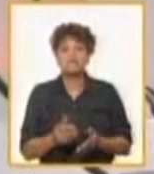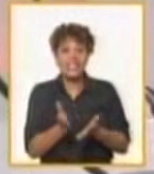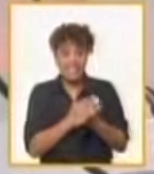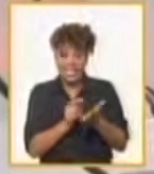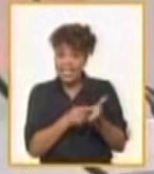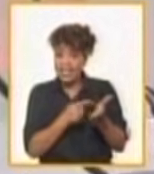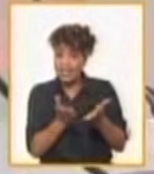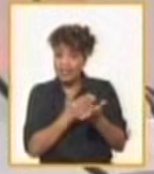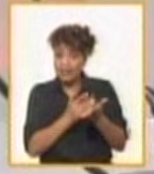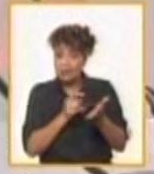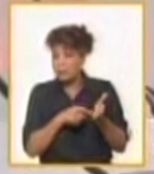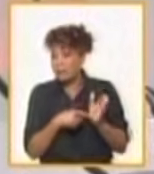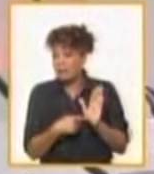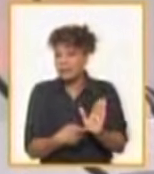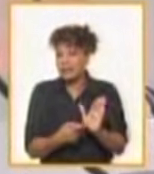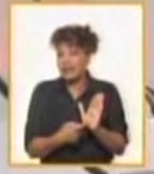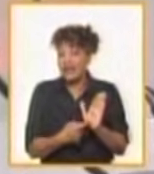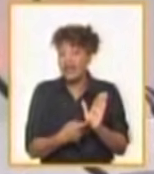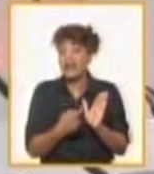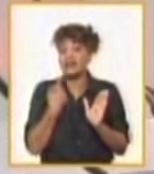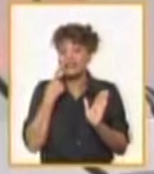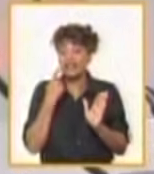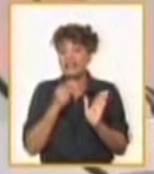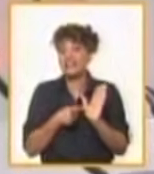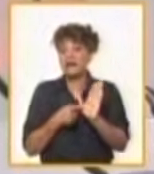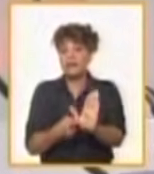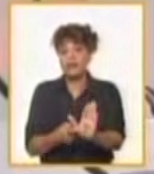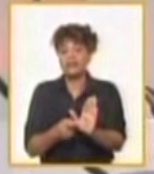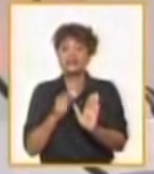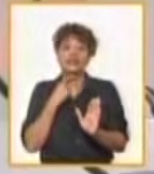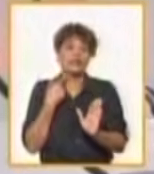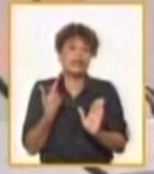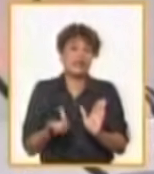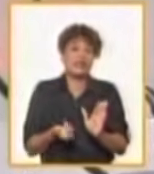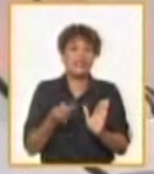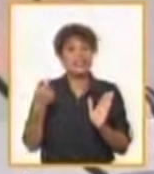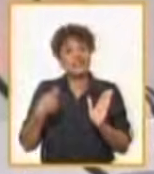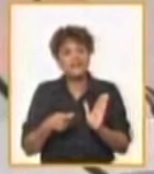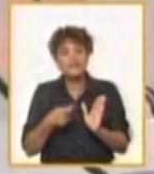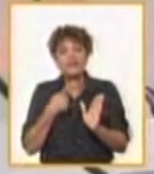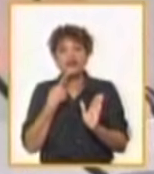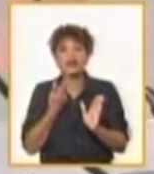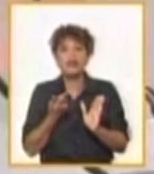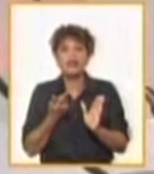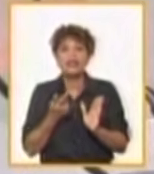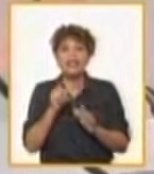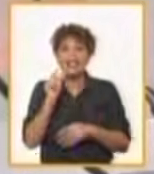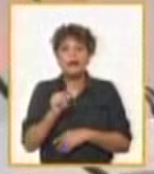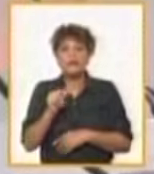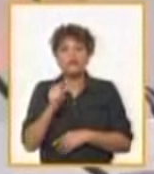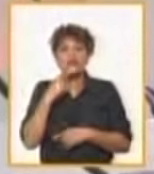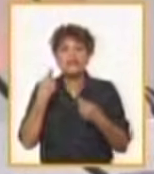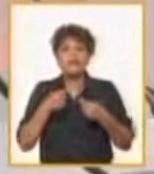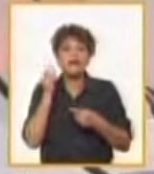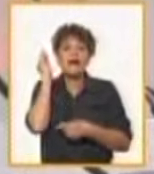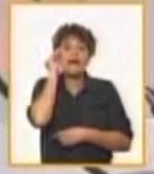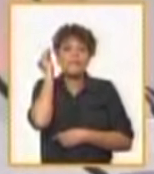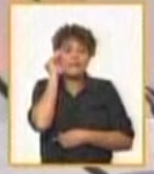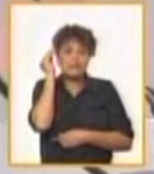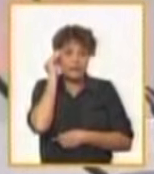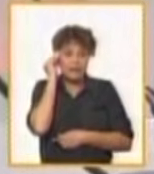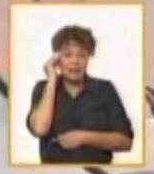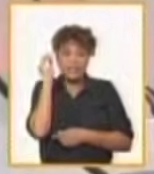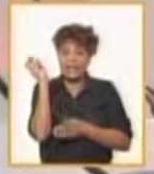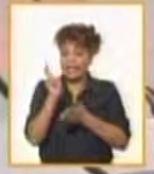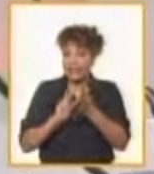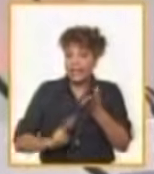explícitamente o no, ahí hay una influencia en el hecho de que había que darle voz a esas personas, ya sea a través